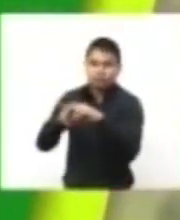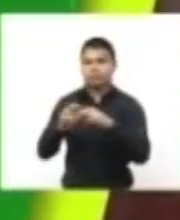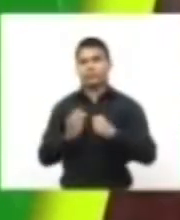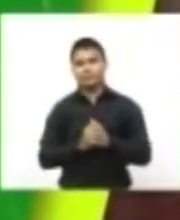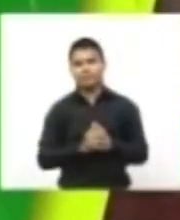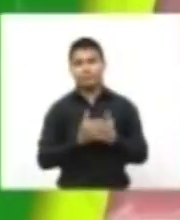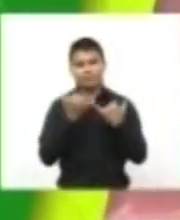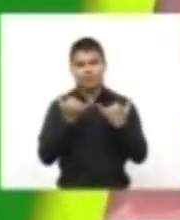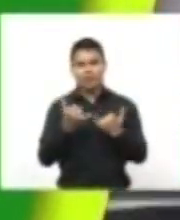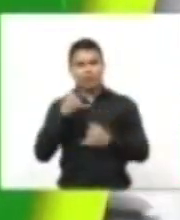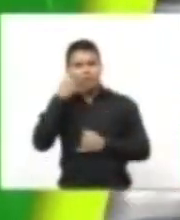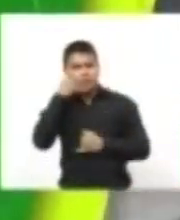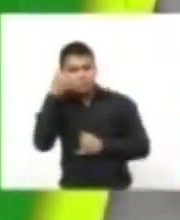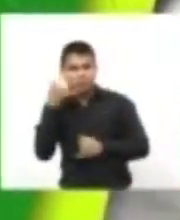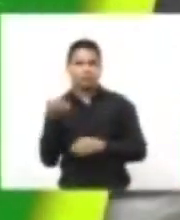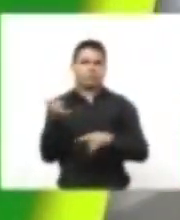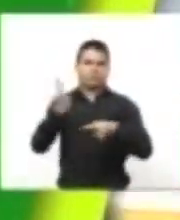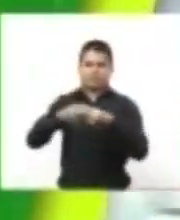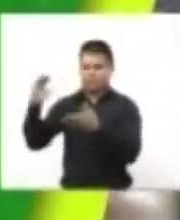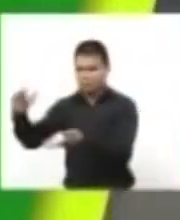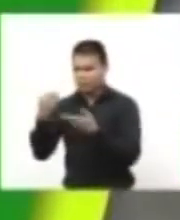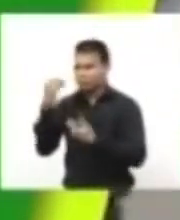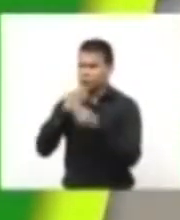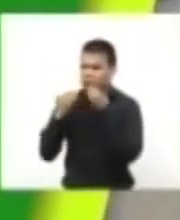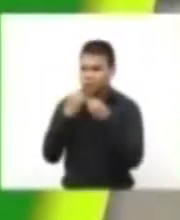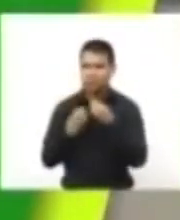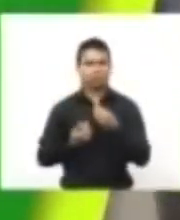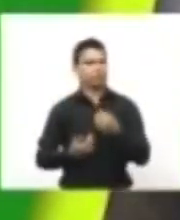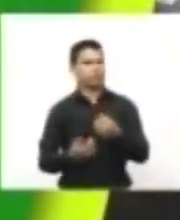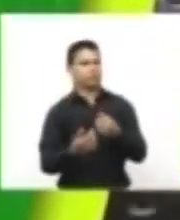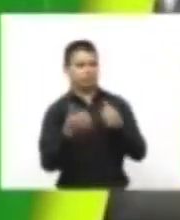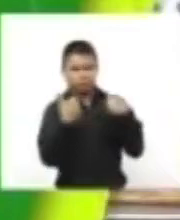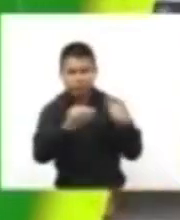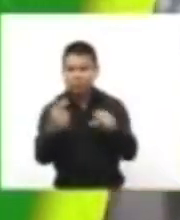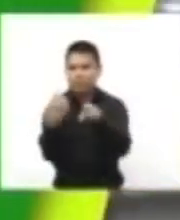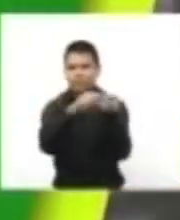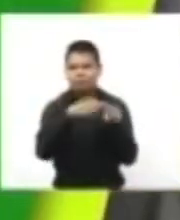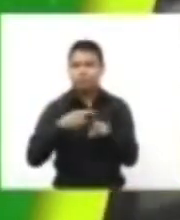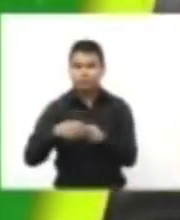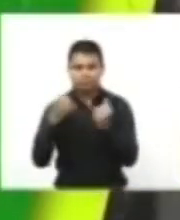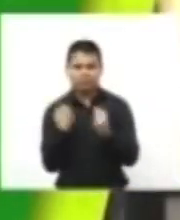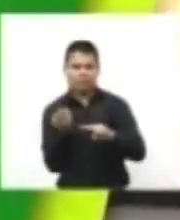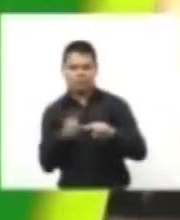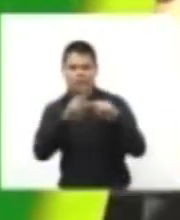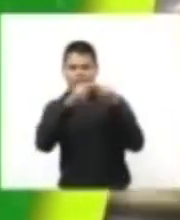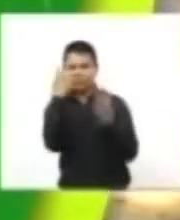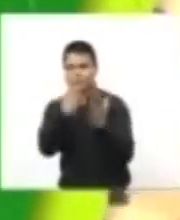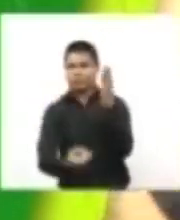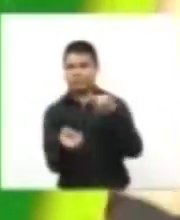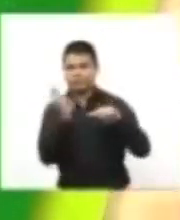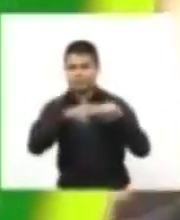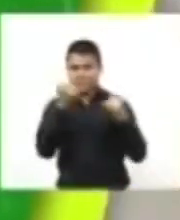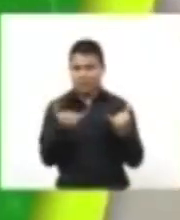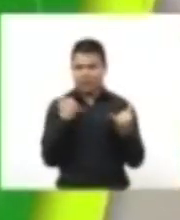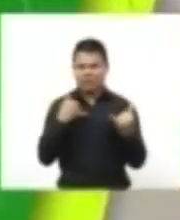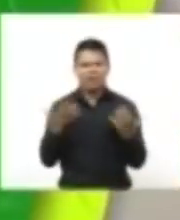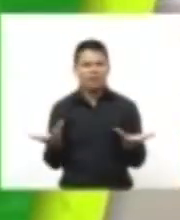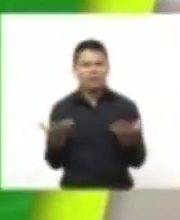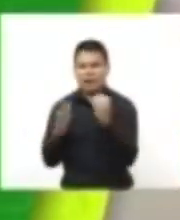a la telefonía, canasta familiar, gasolina y transporte público, los tributos que más golpean a los estratos bajos en